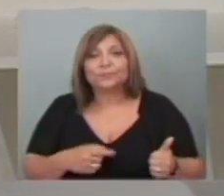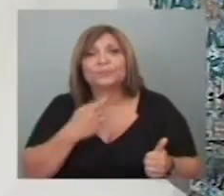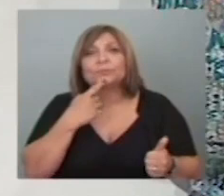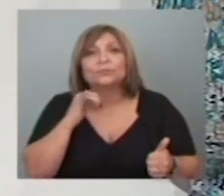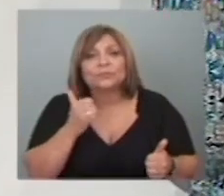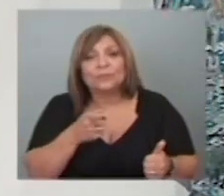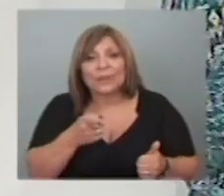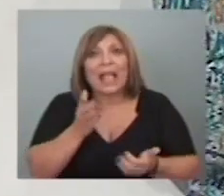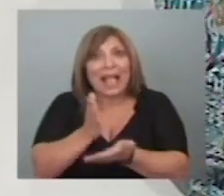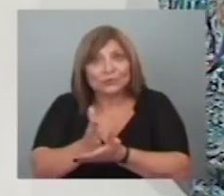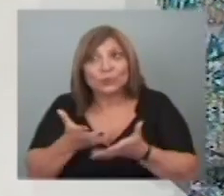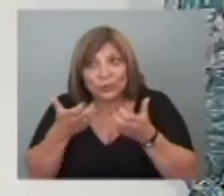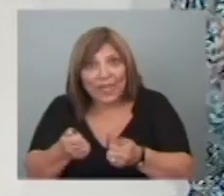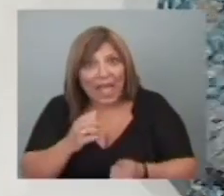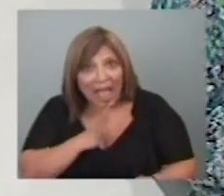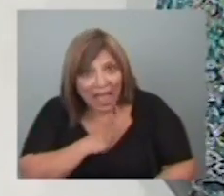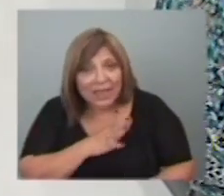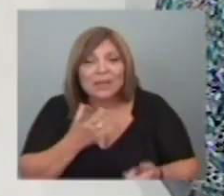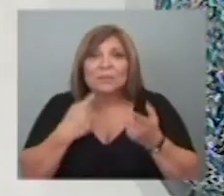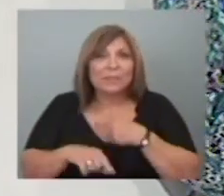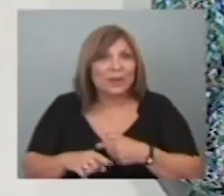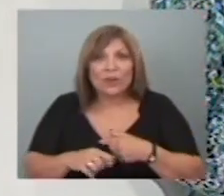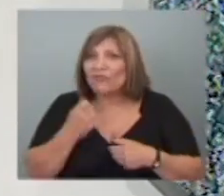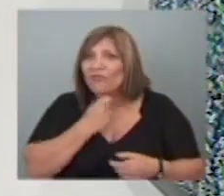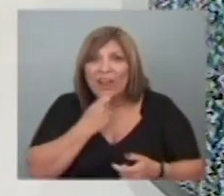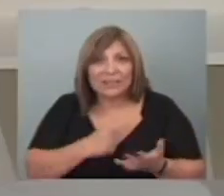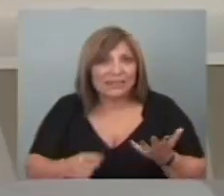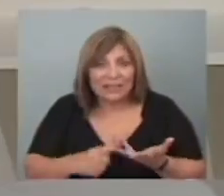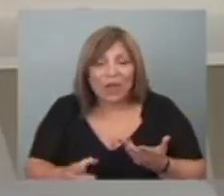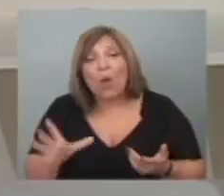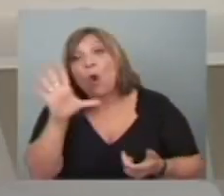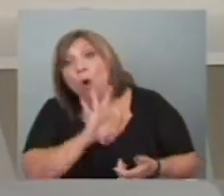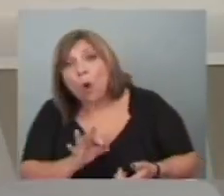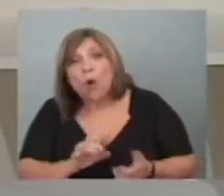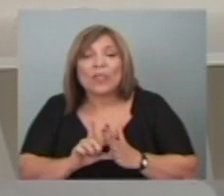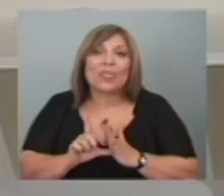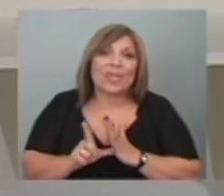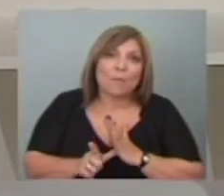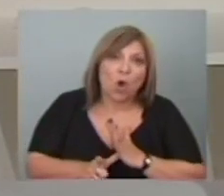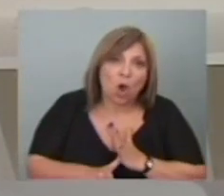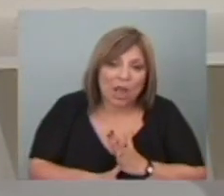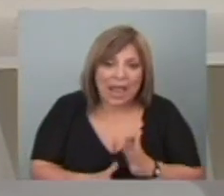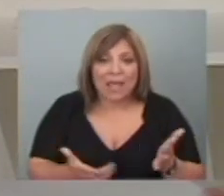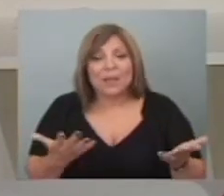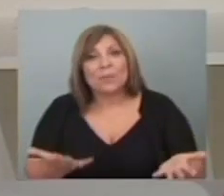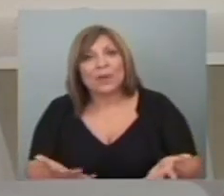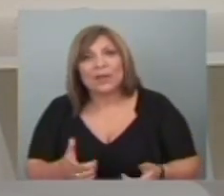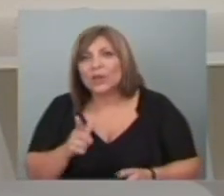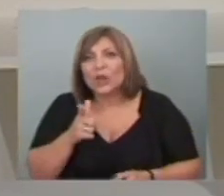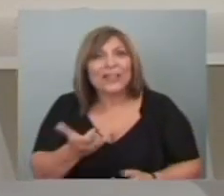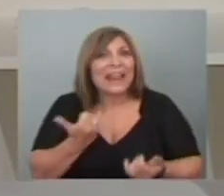pronto la ayuda está, pero no llega, o no llega como debería llegar. Sí, sí, o demasiado lento, porque o no tiene